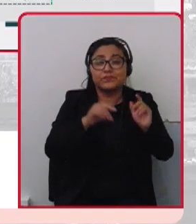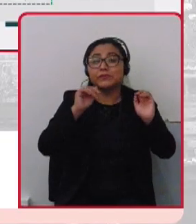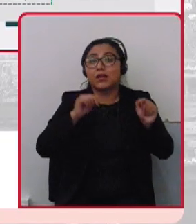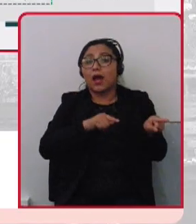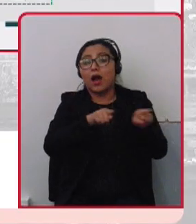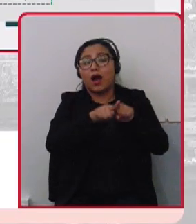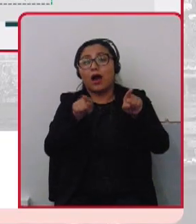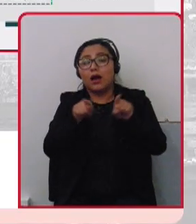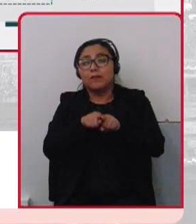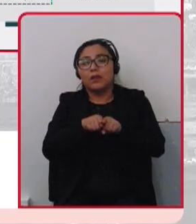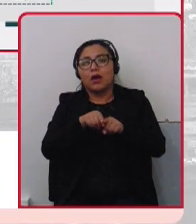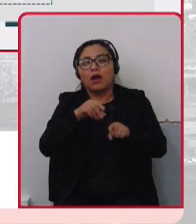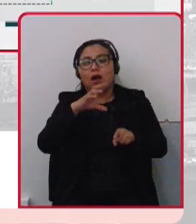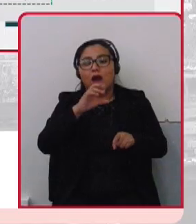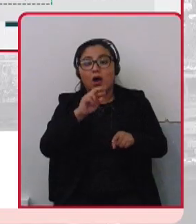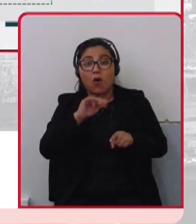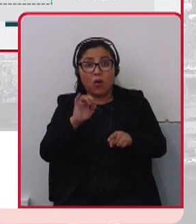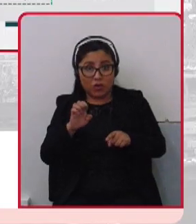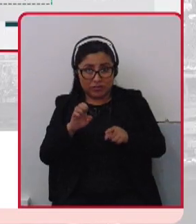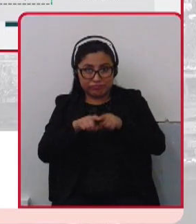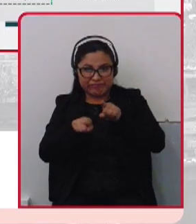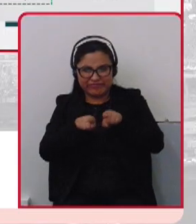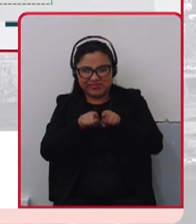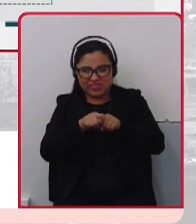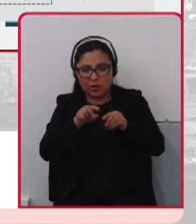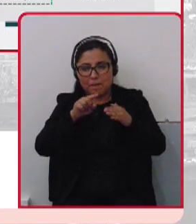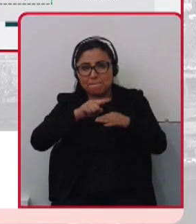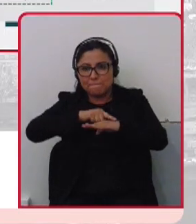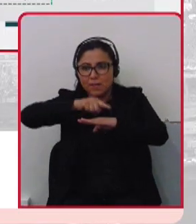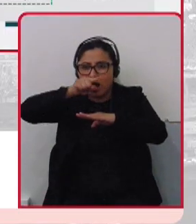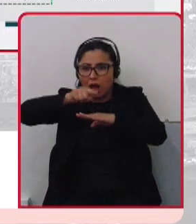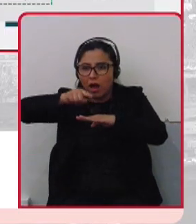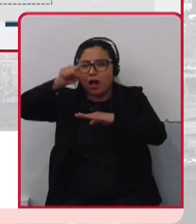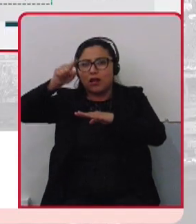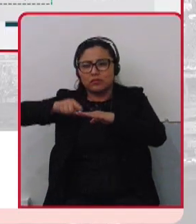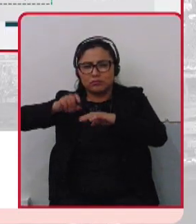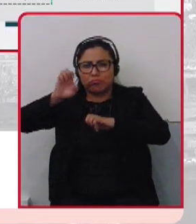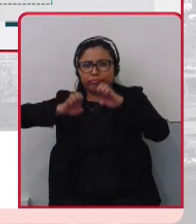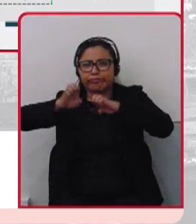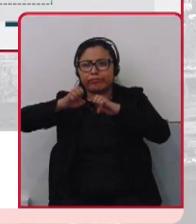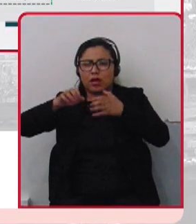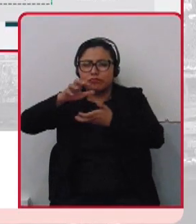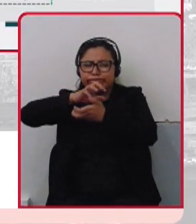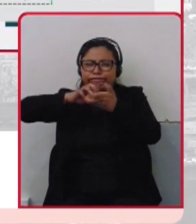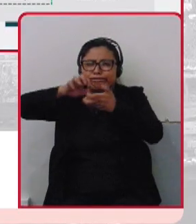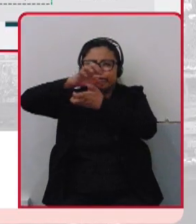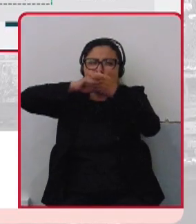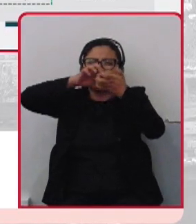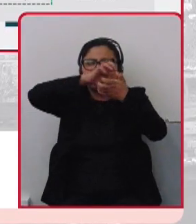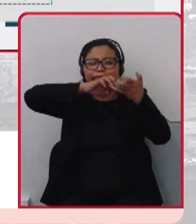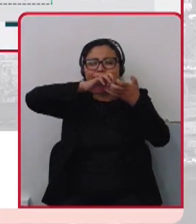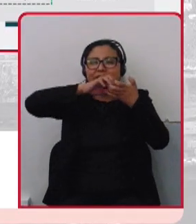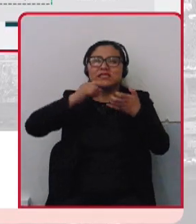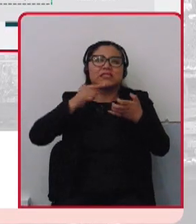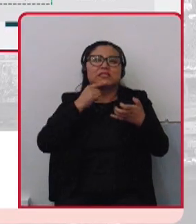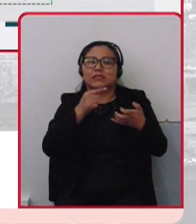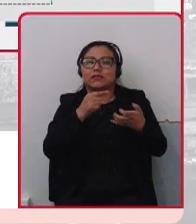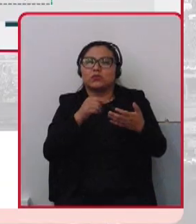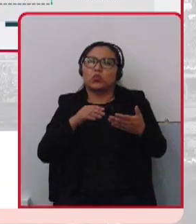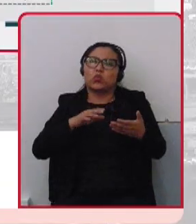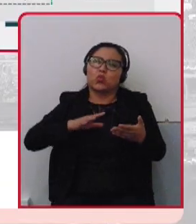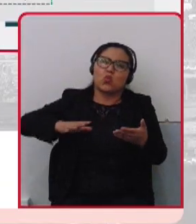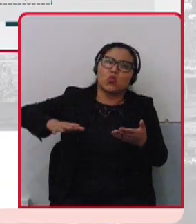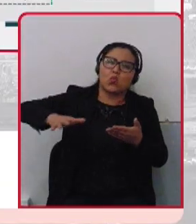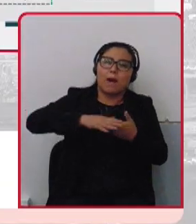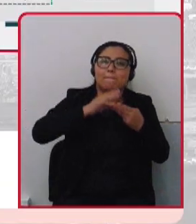core de esta evaluación, que es la reducción relativa de los gases de efecto invernadero, nos dice que por todo el material